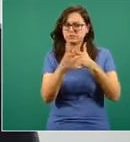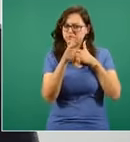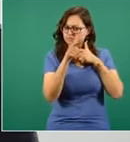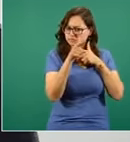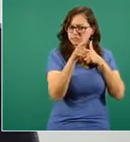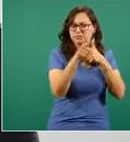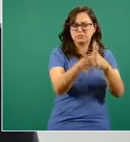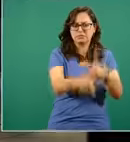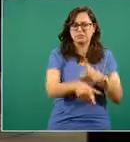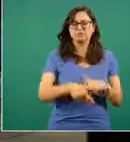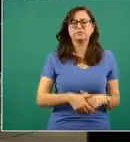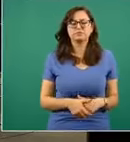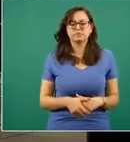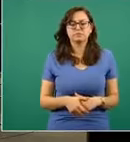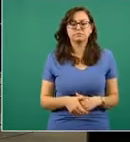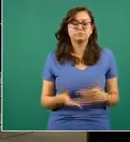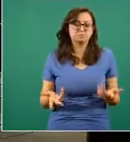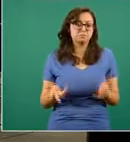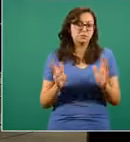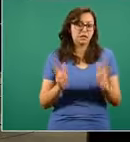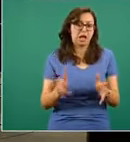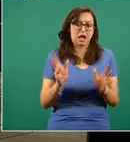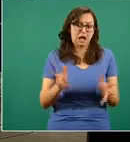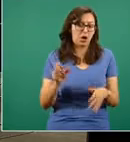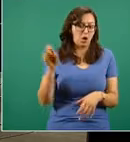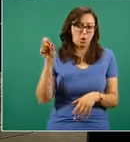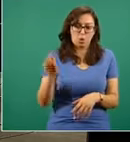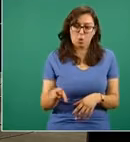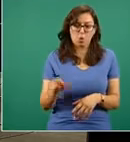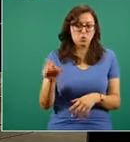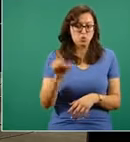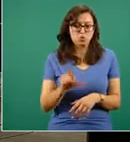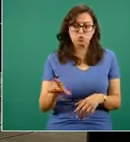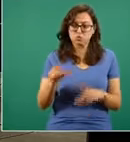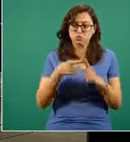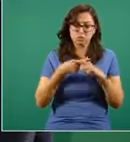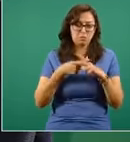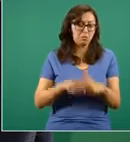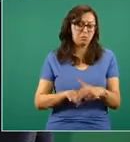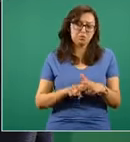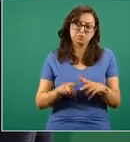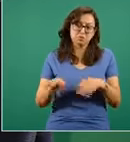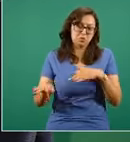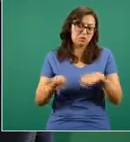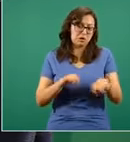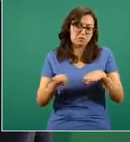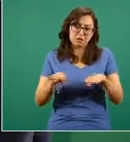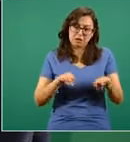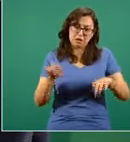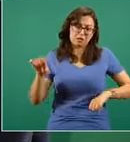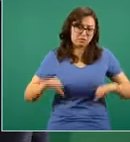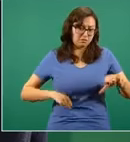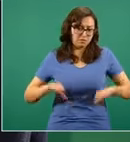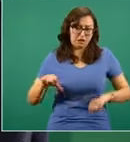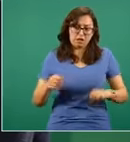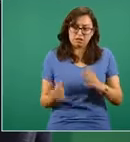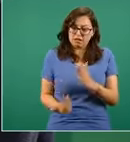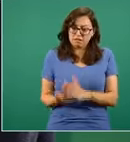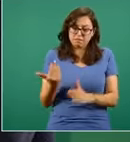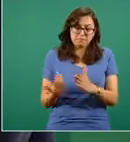llamadas telefónicas y hoy día inició, hoy lunes precisamente con el inicio en la mañana de la